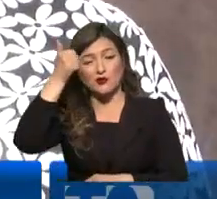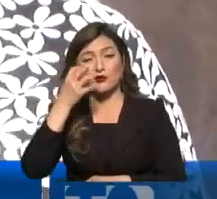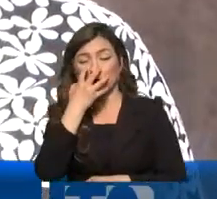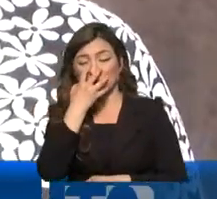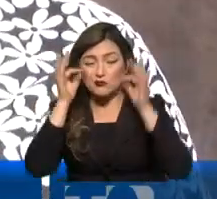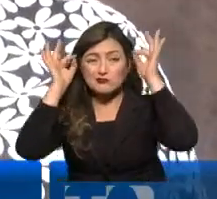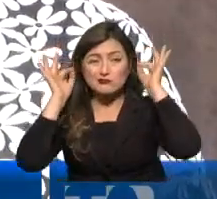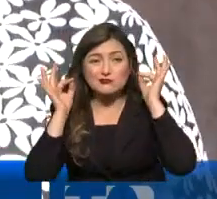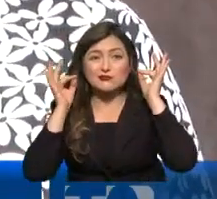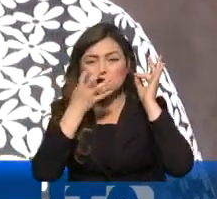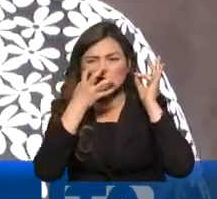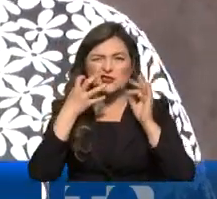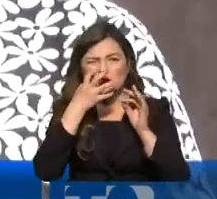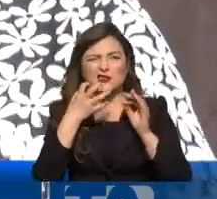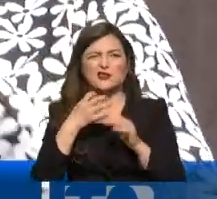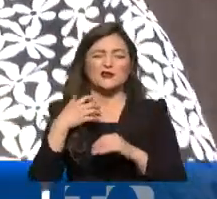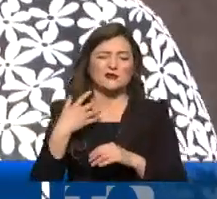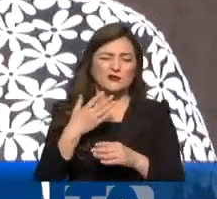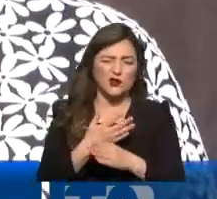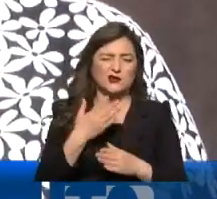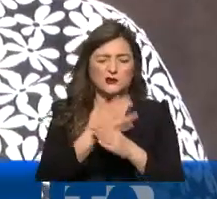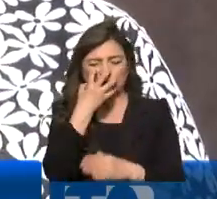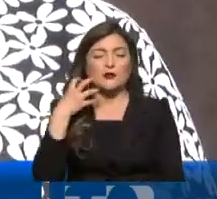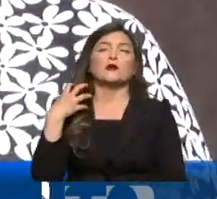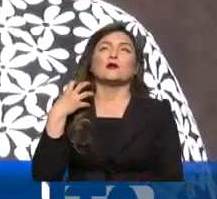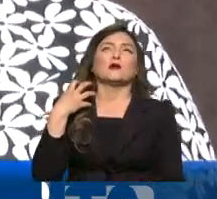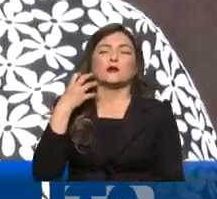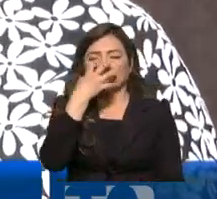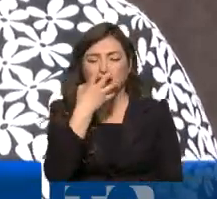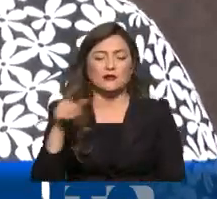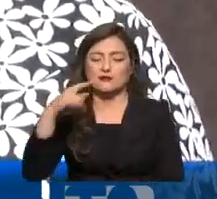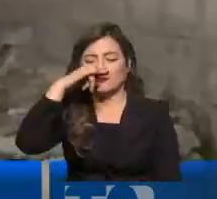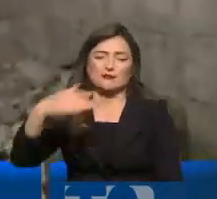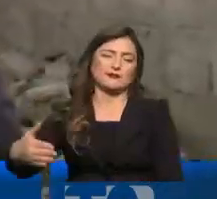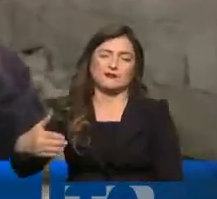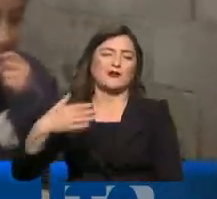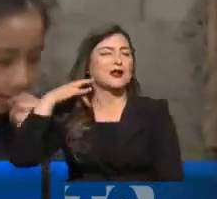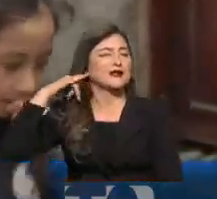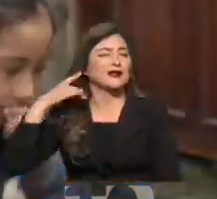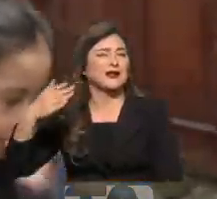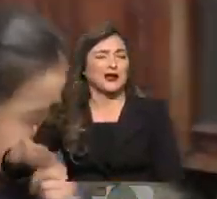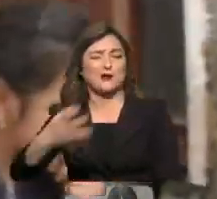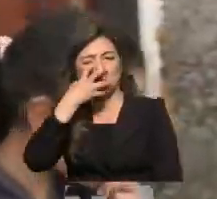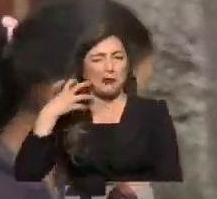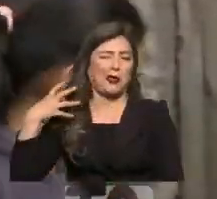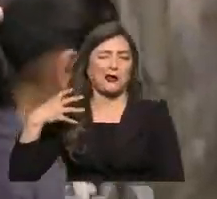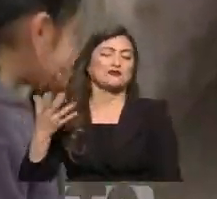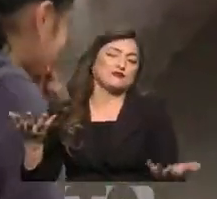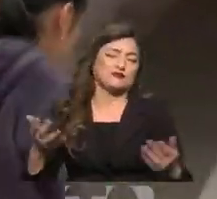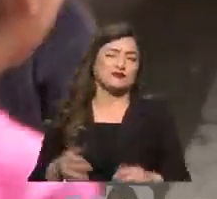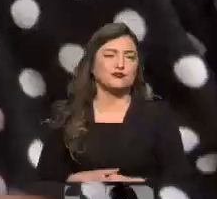día. No soportamos, nos sacamos un ratito, pero igual corre peligro, mi hijo. Estas familias conforman